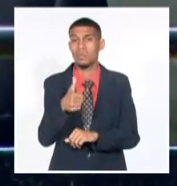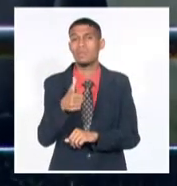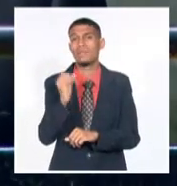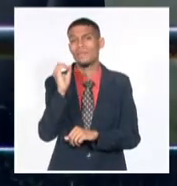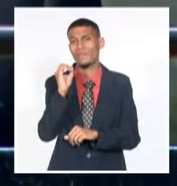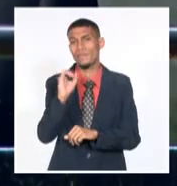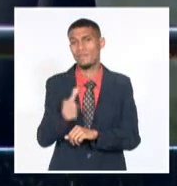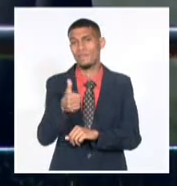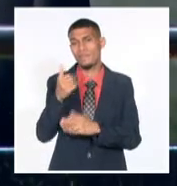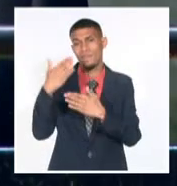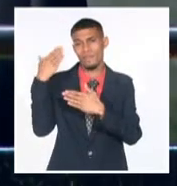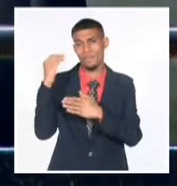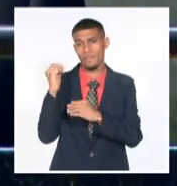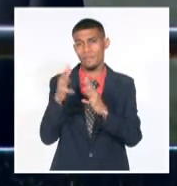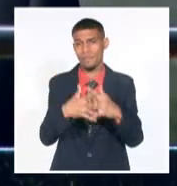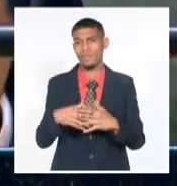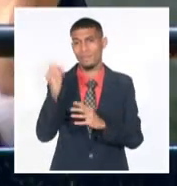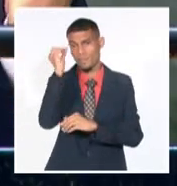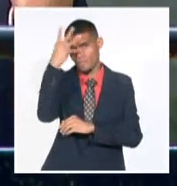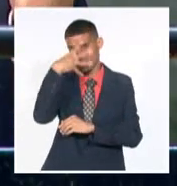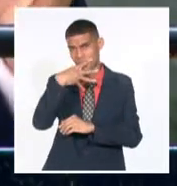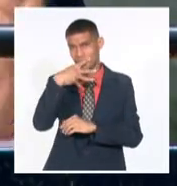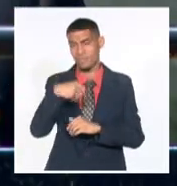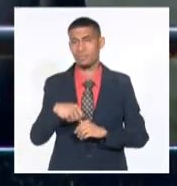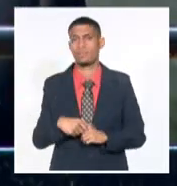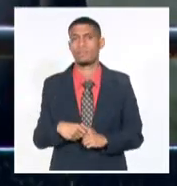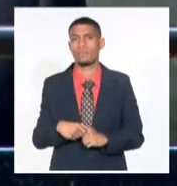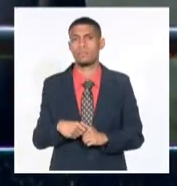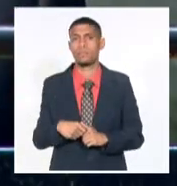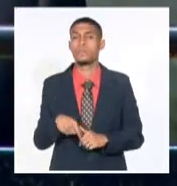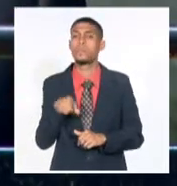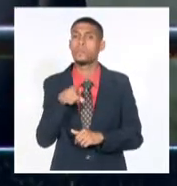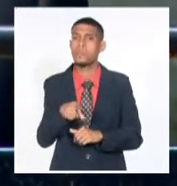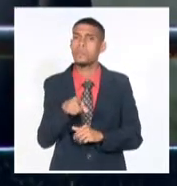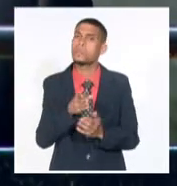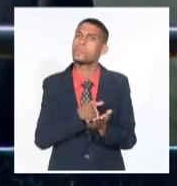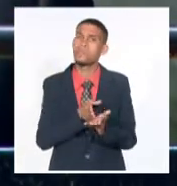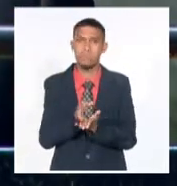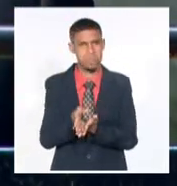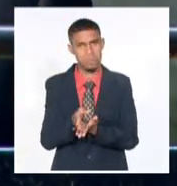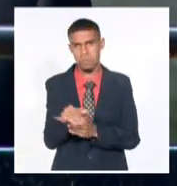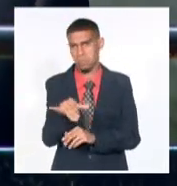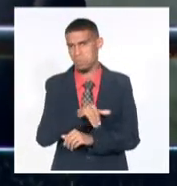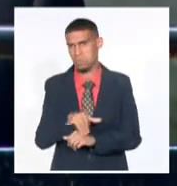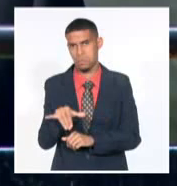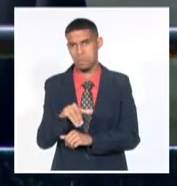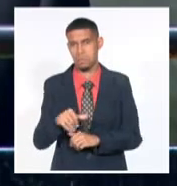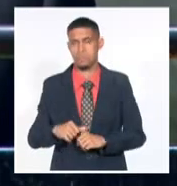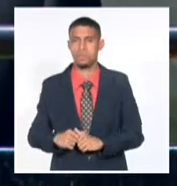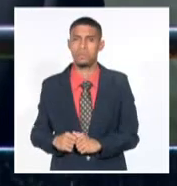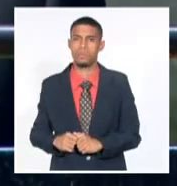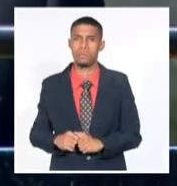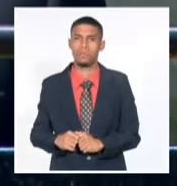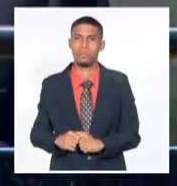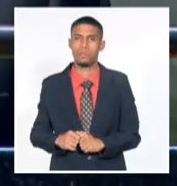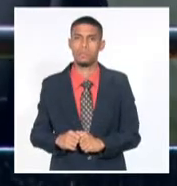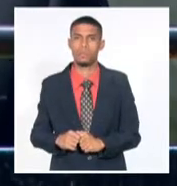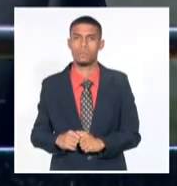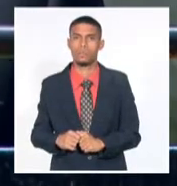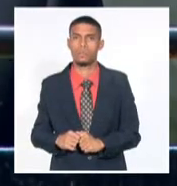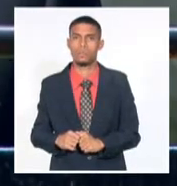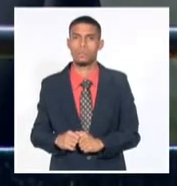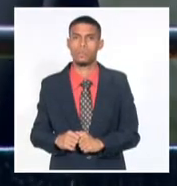Trump y paradójicamente la ha hecho propia. En la práctica ha